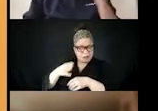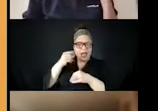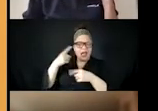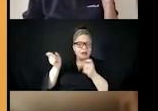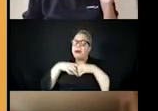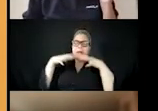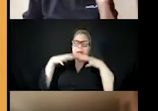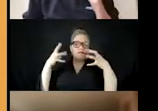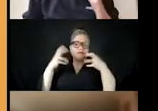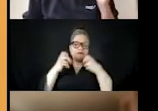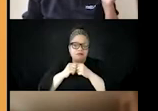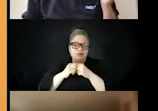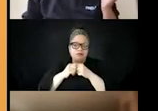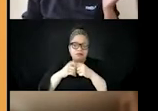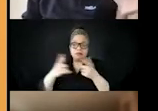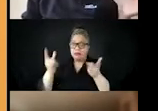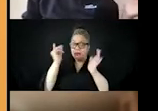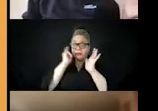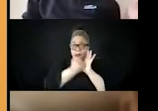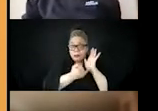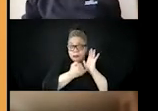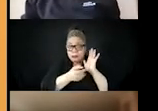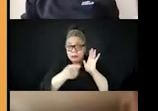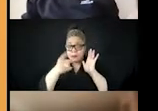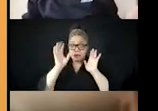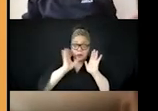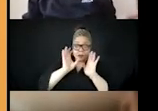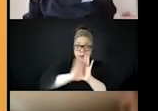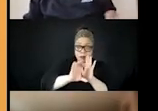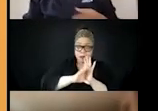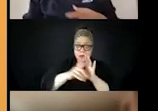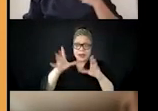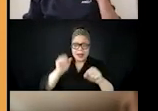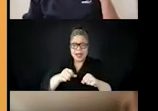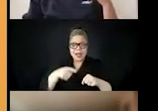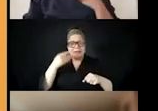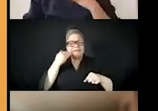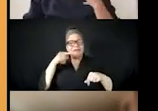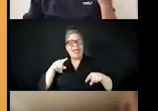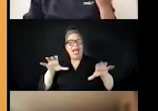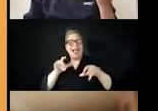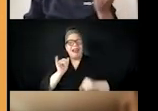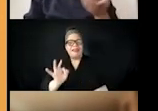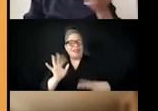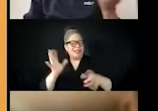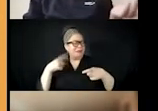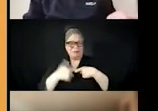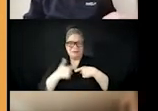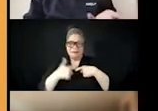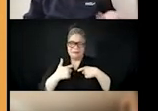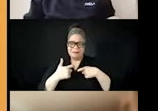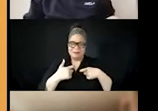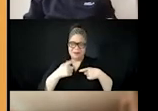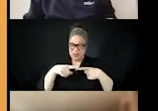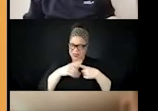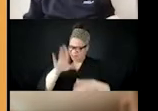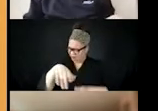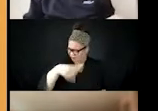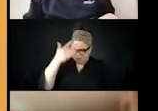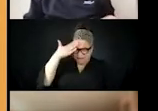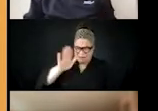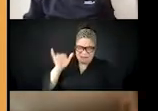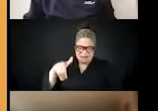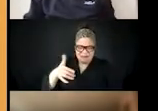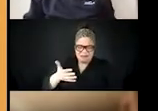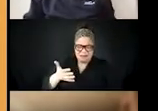y esto se fue esto lo llamaron una acción de los